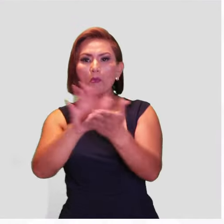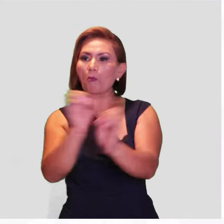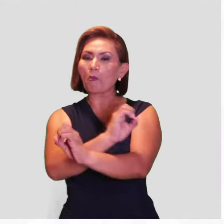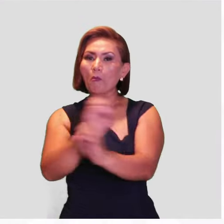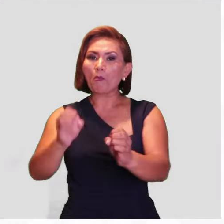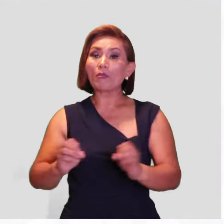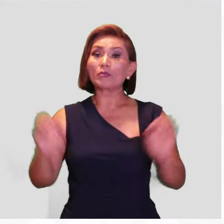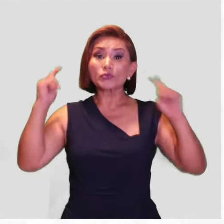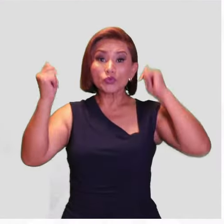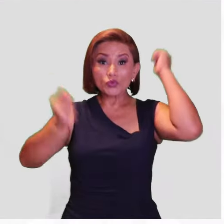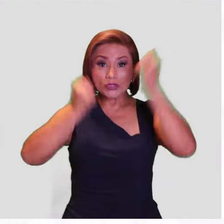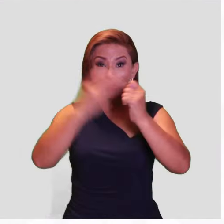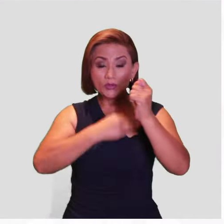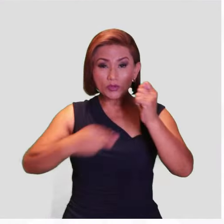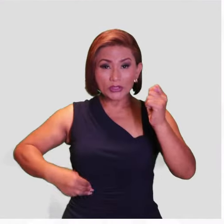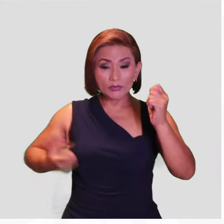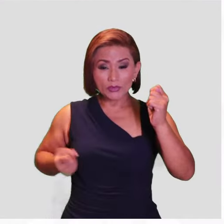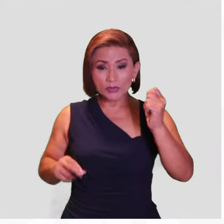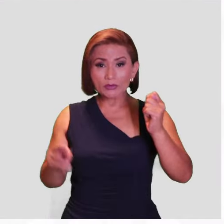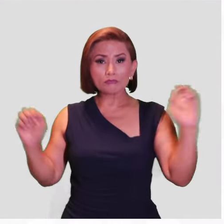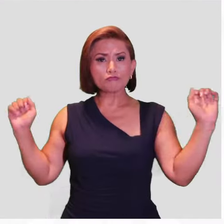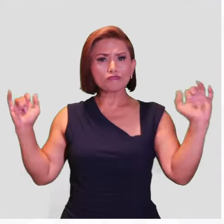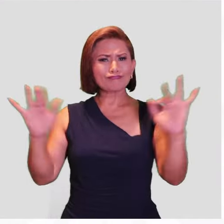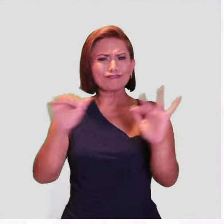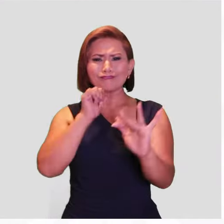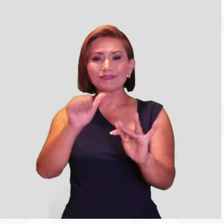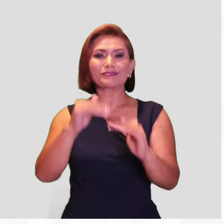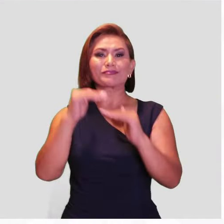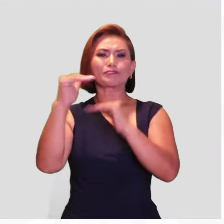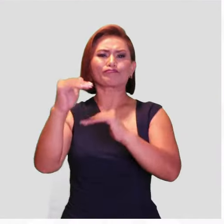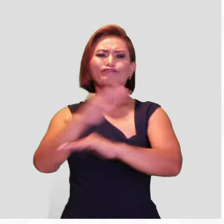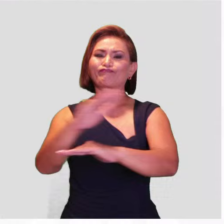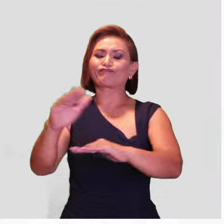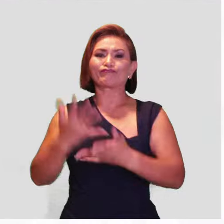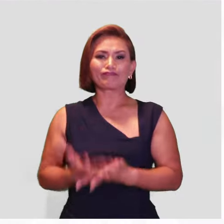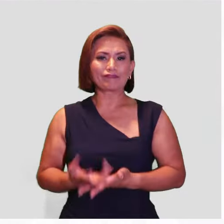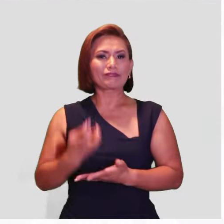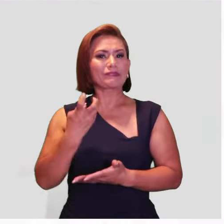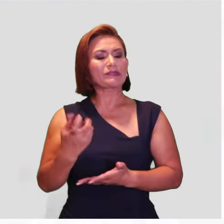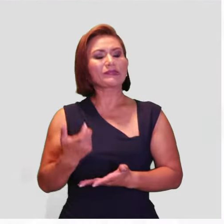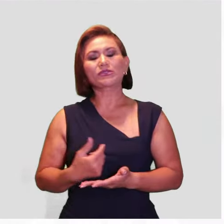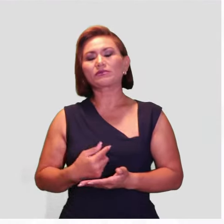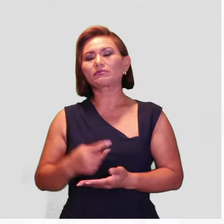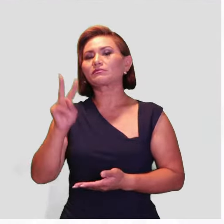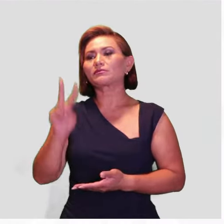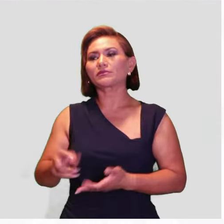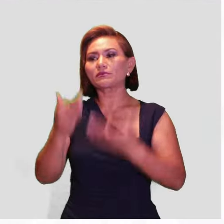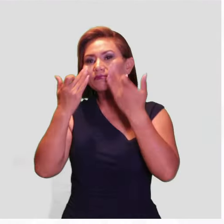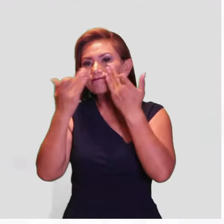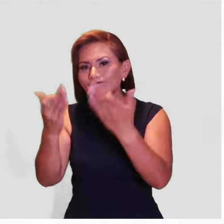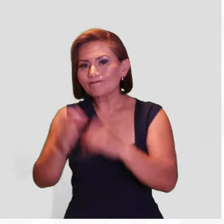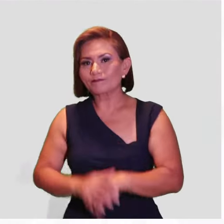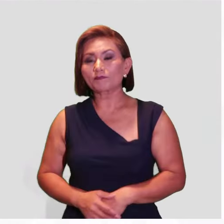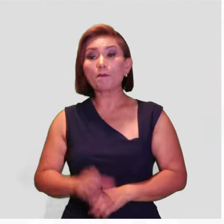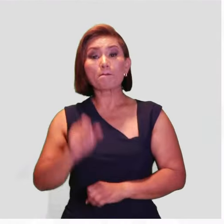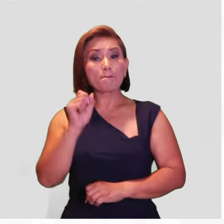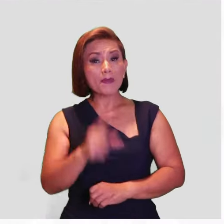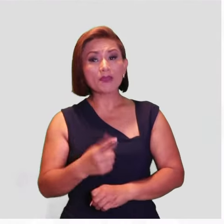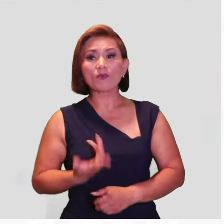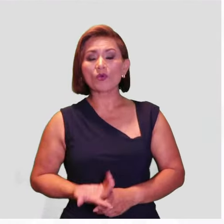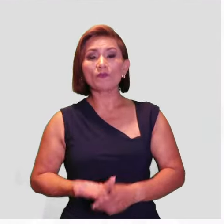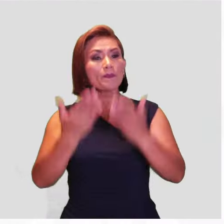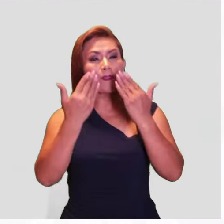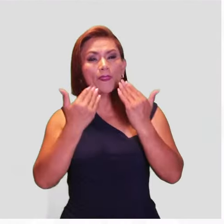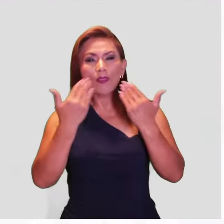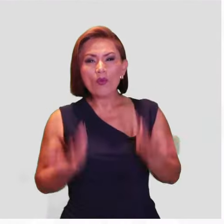de turistas en nuestro municipio. Hay un estancamiento en materia económica que es más que evidente. Tampoco veo las medidas